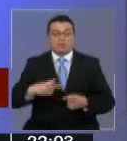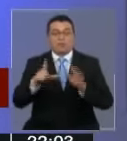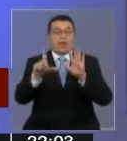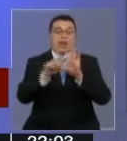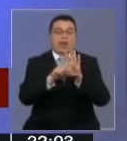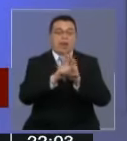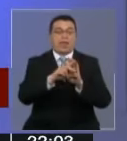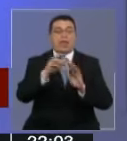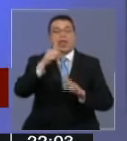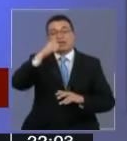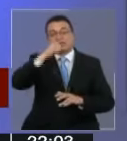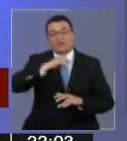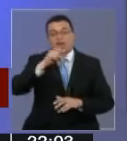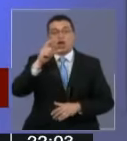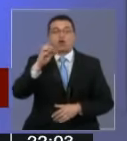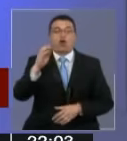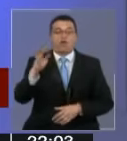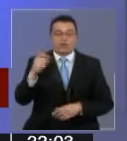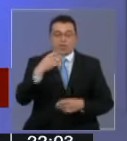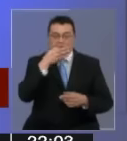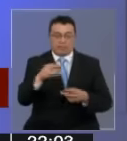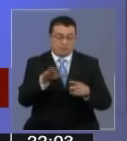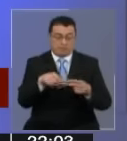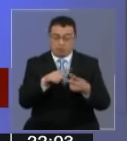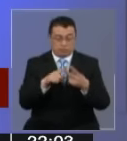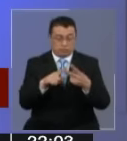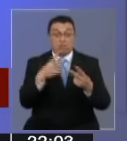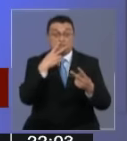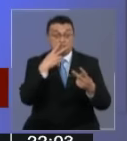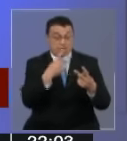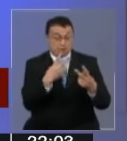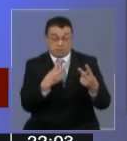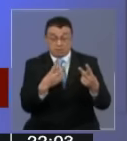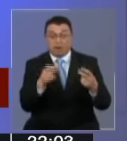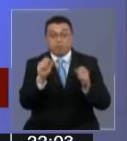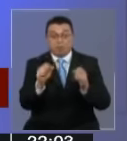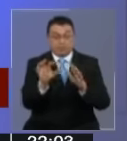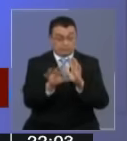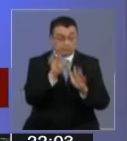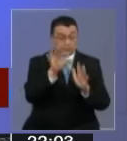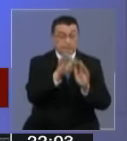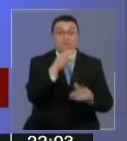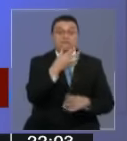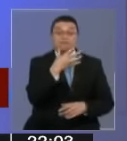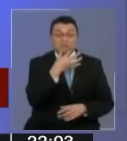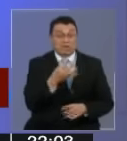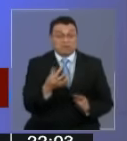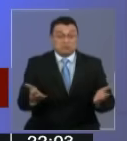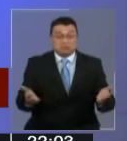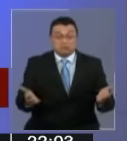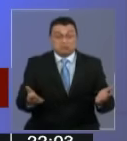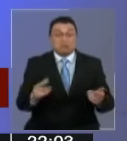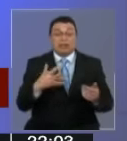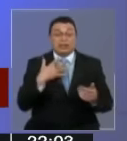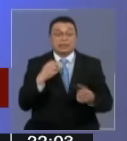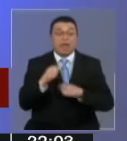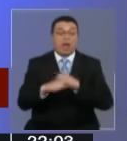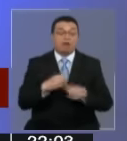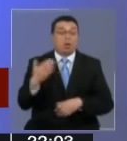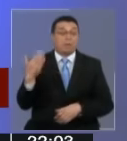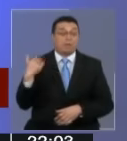ley reservada del cobre. Si uno mira los datos, puede detectar fácilmente que el año